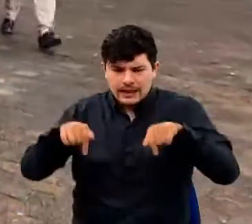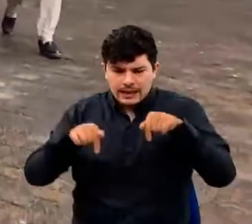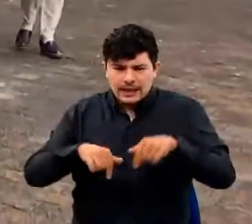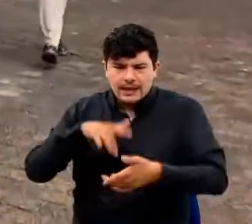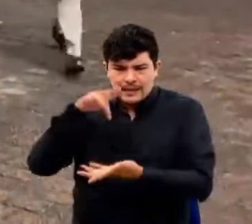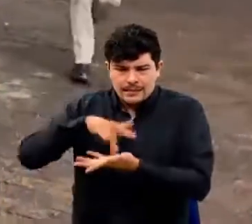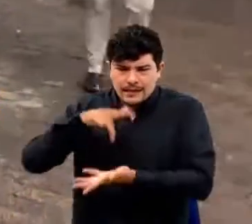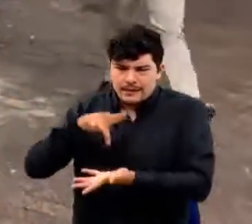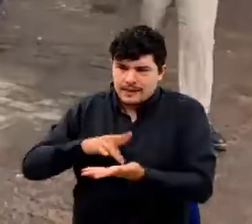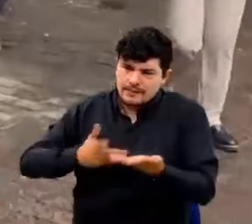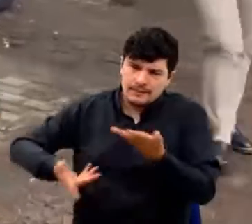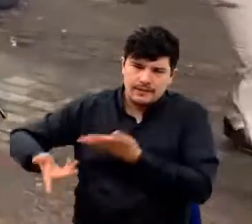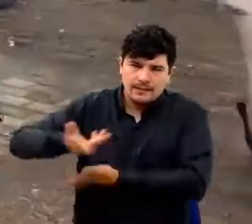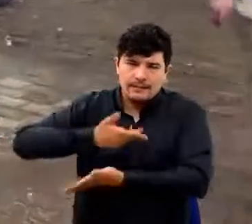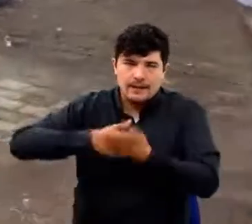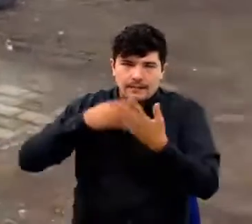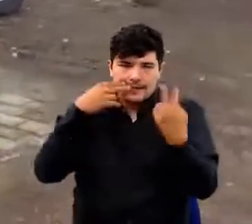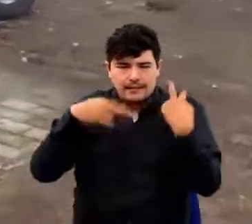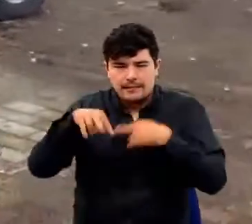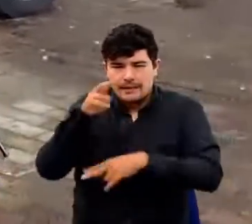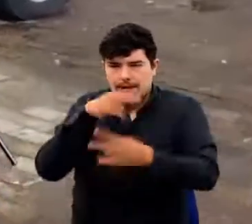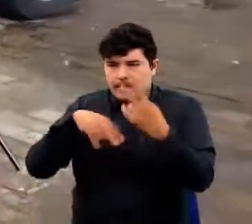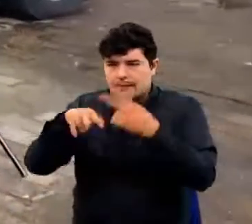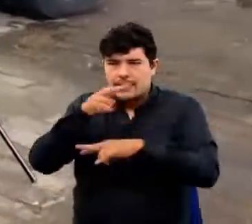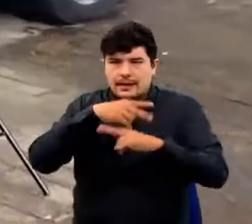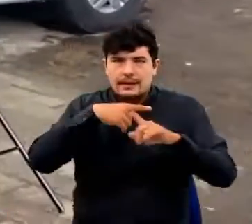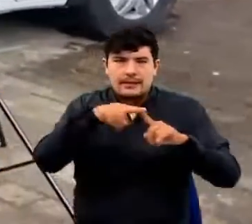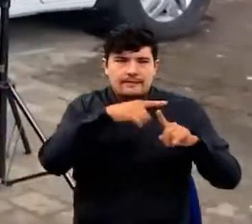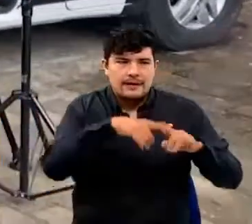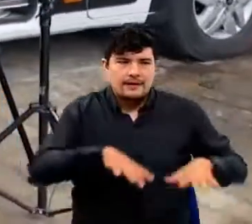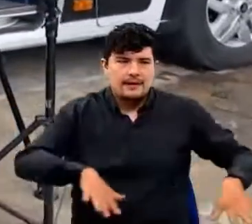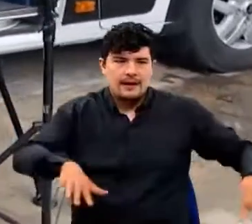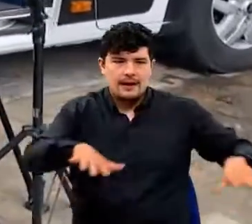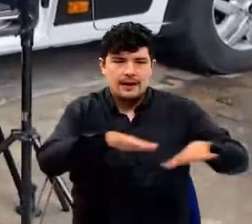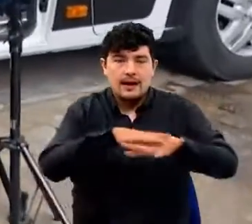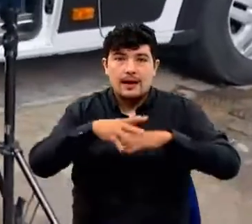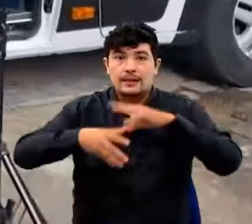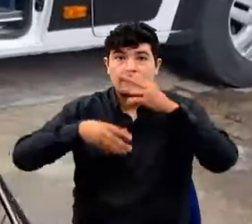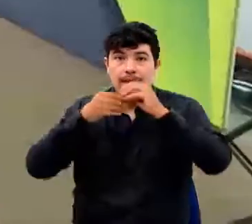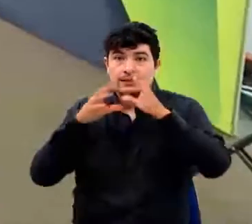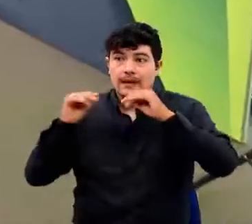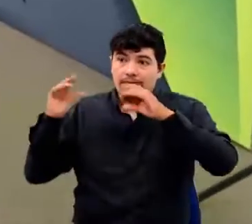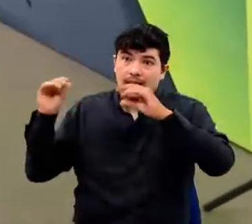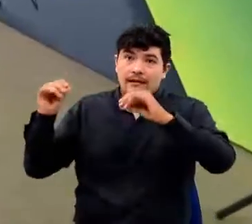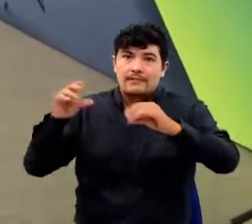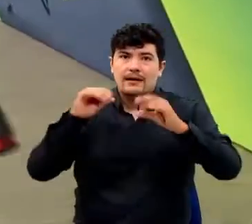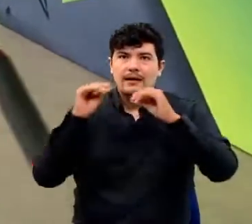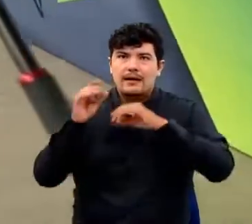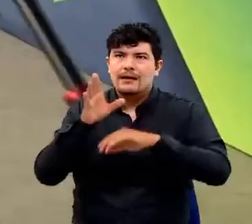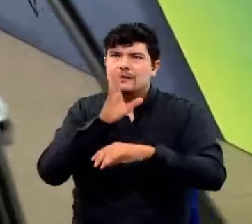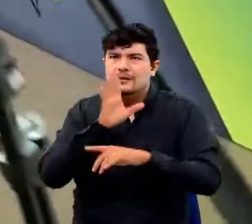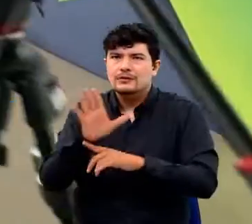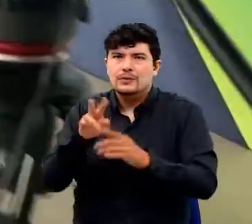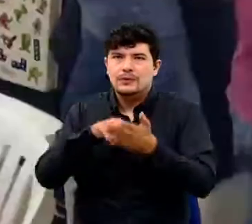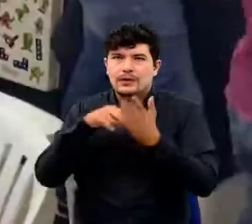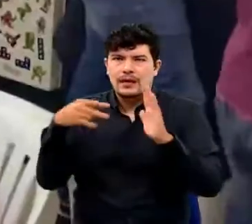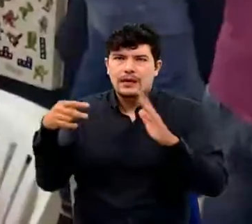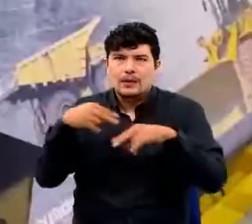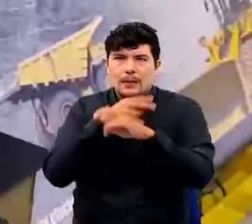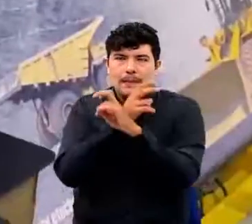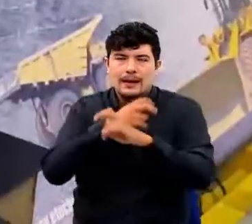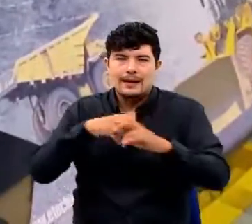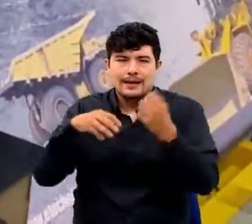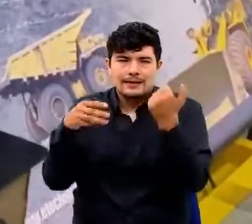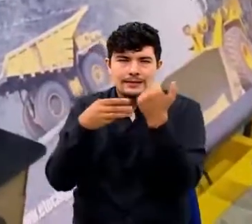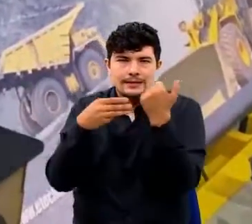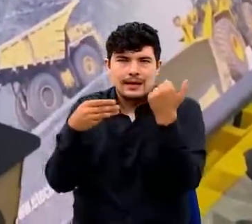estuvimos haciendo también un gran recorrido por los diferentes stands y hablamos también con Tecnoparque Sena para que nos contaran